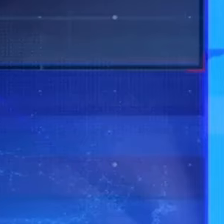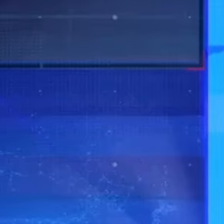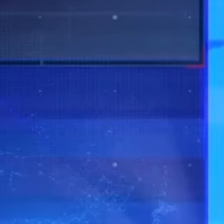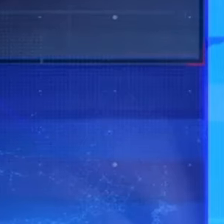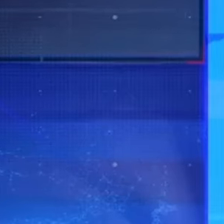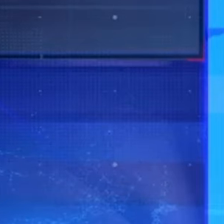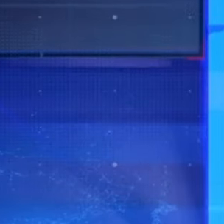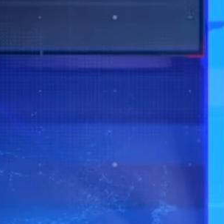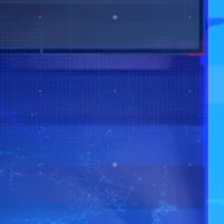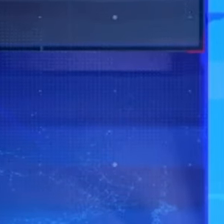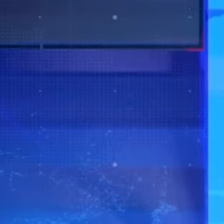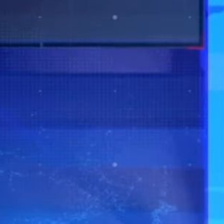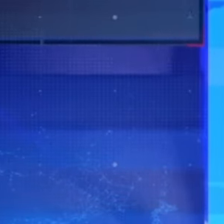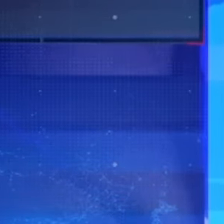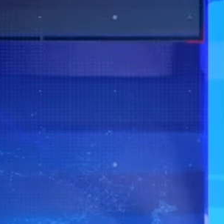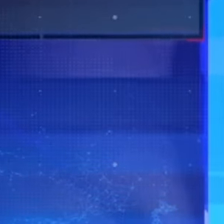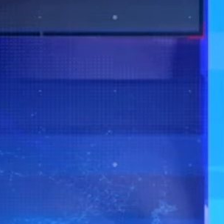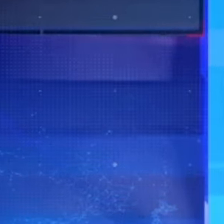región